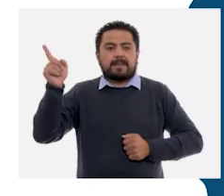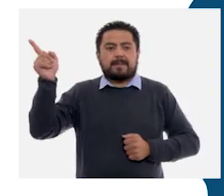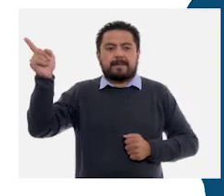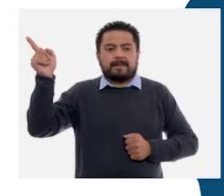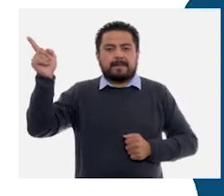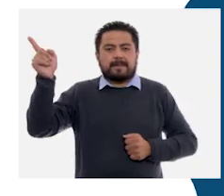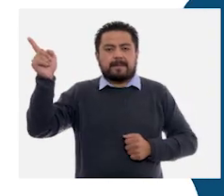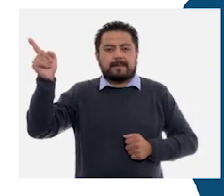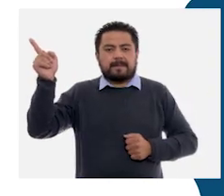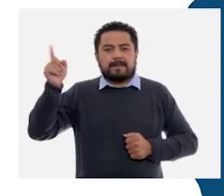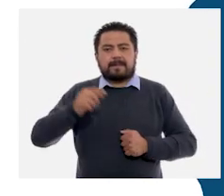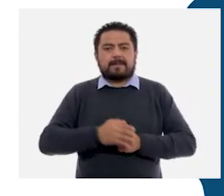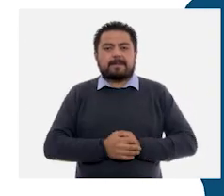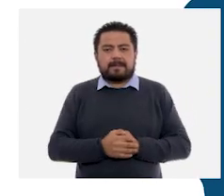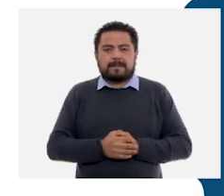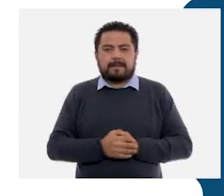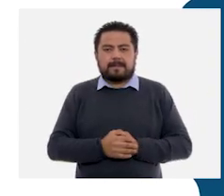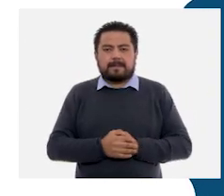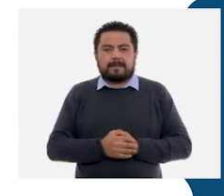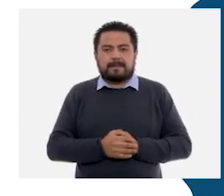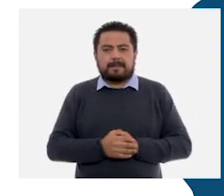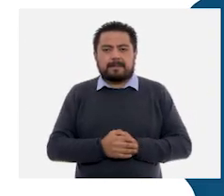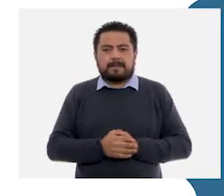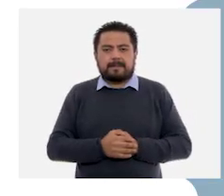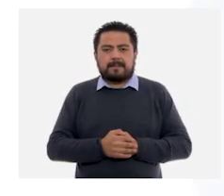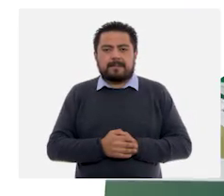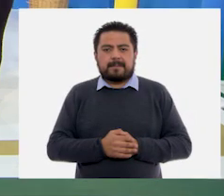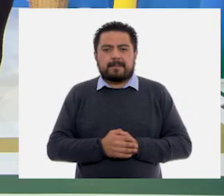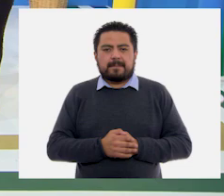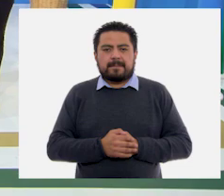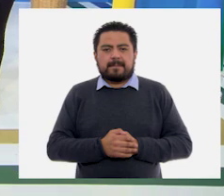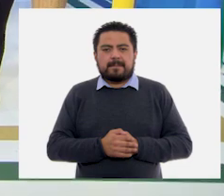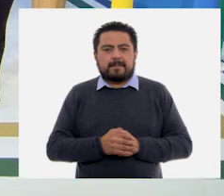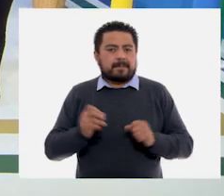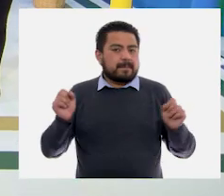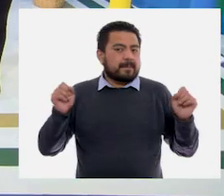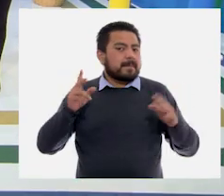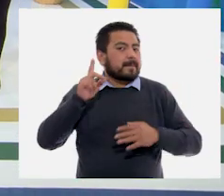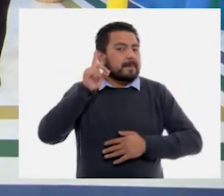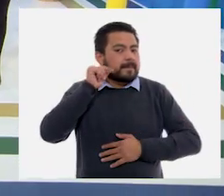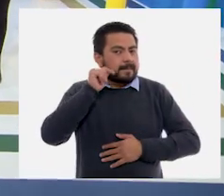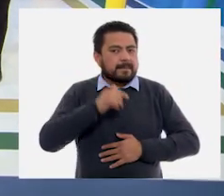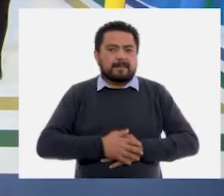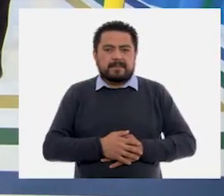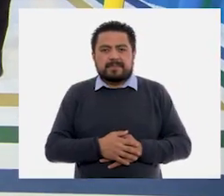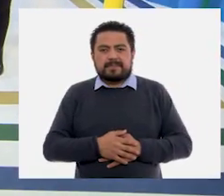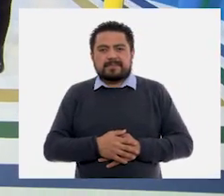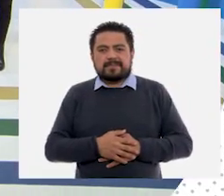aprendeencasa.sep.gov.mx. Hasta mañana.